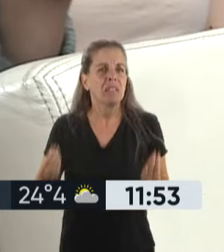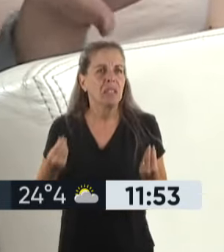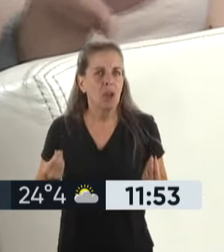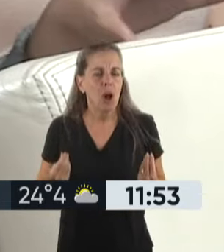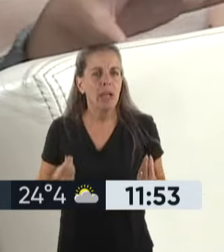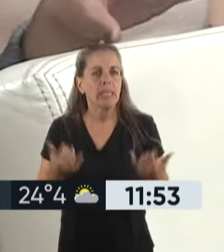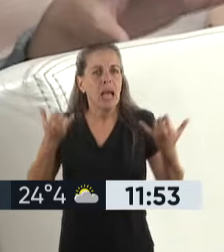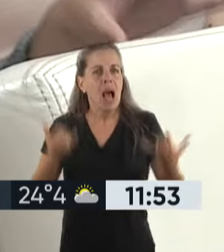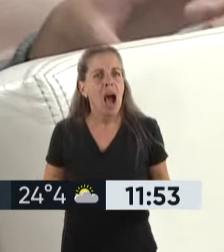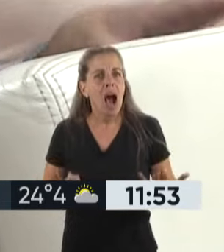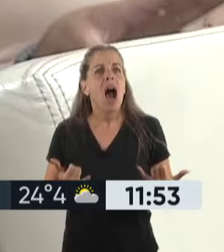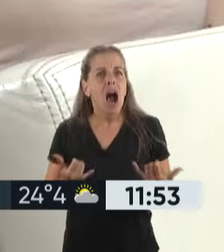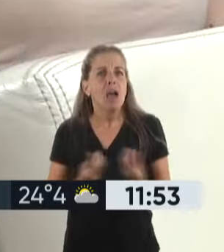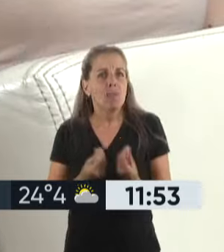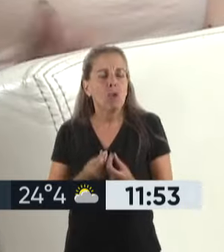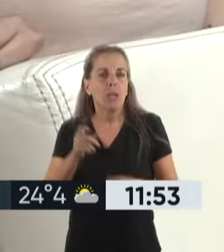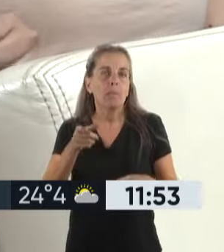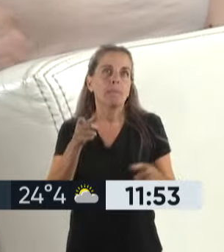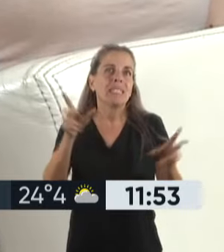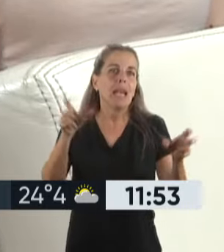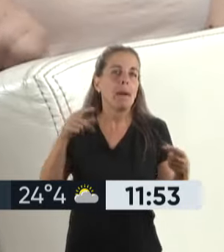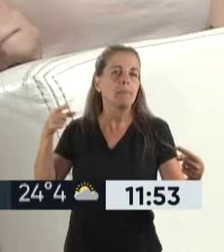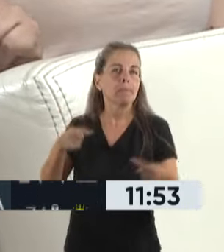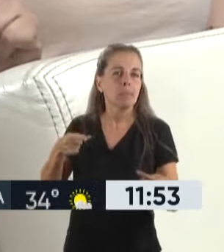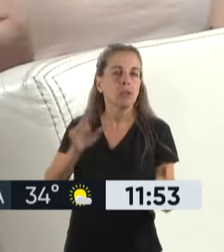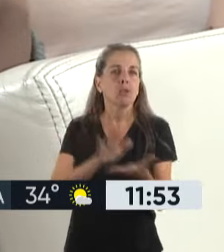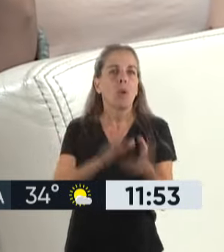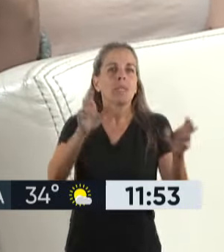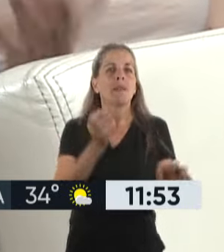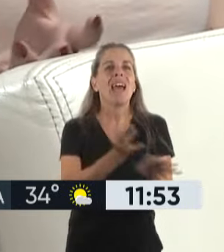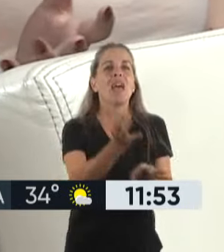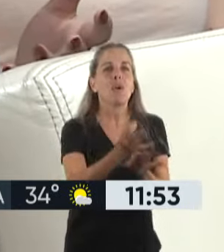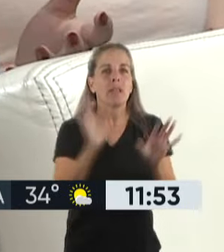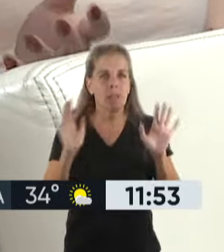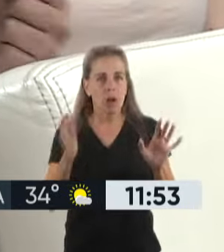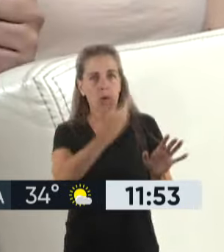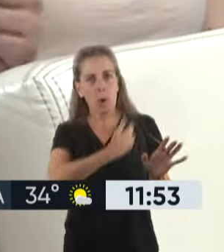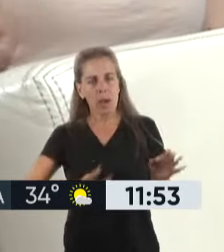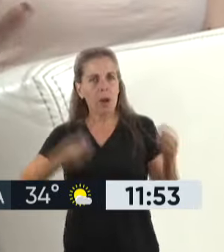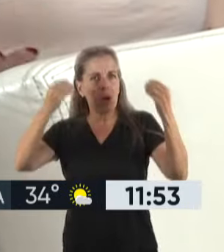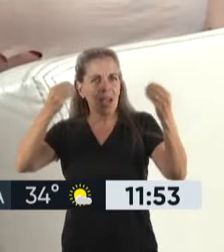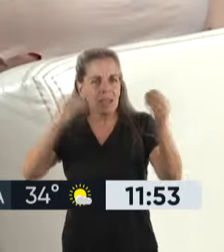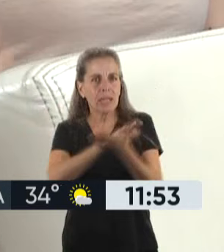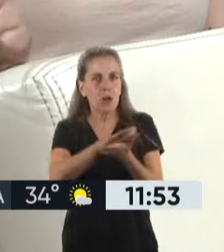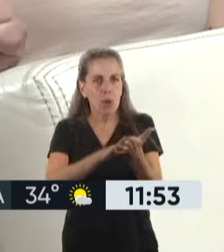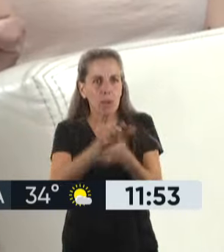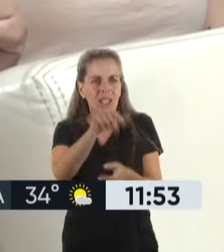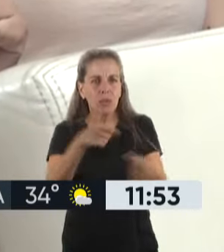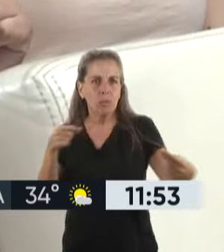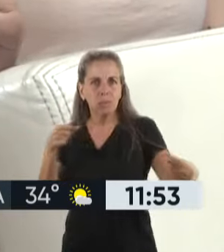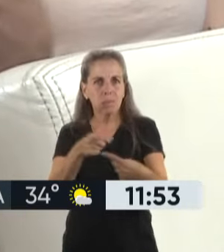inconformidades que existen en el sector educación Cómo van a ustedes acercarse más a que todas estas inconformidades